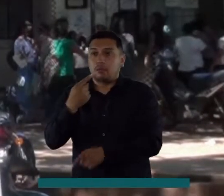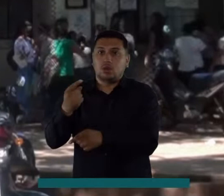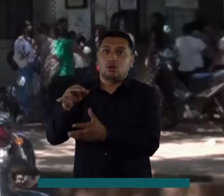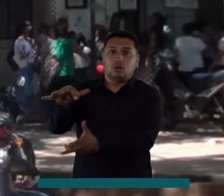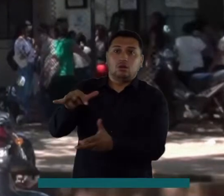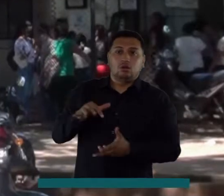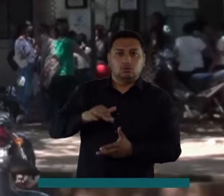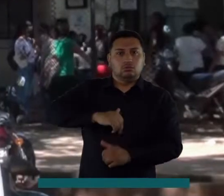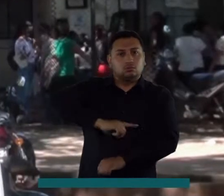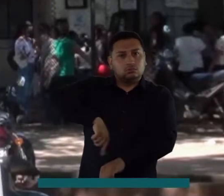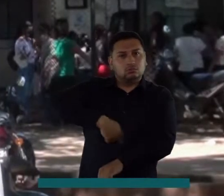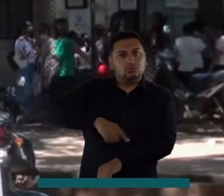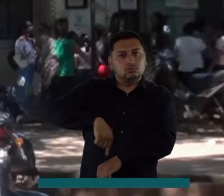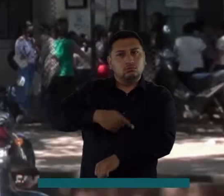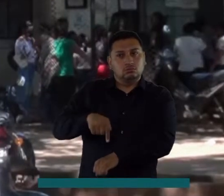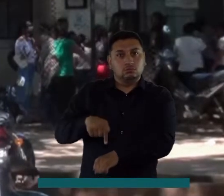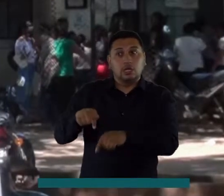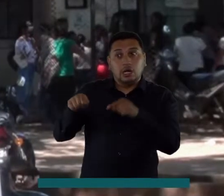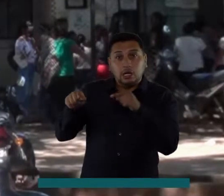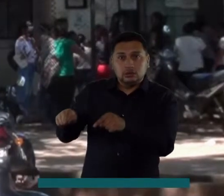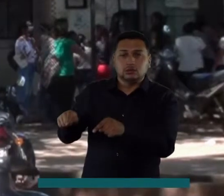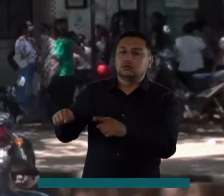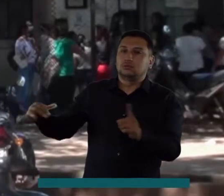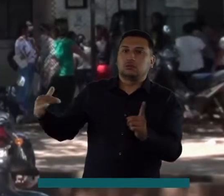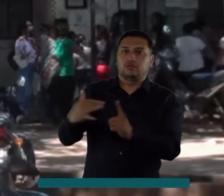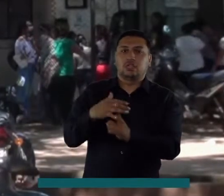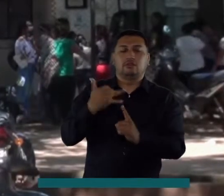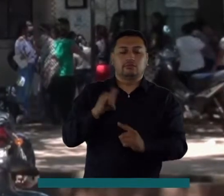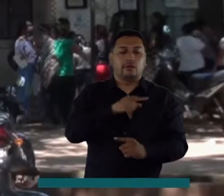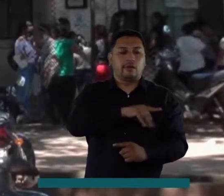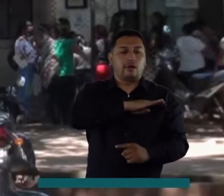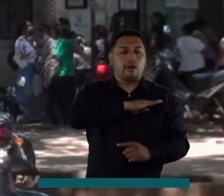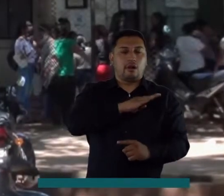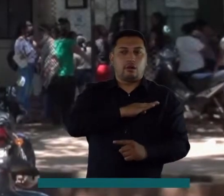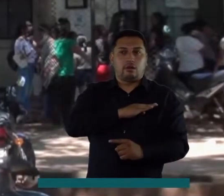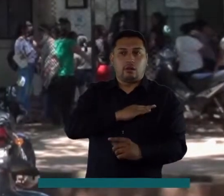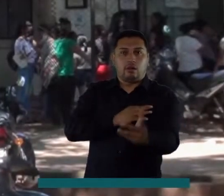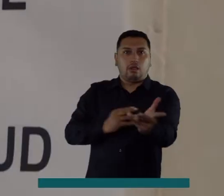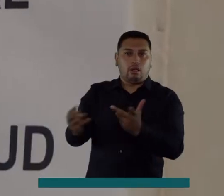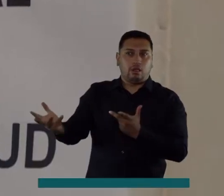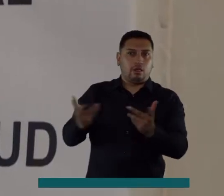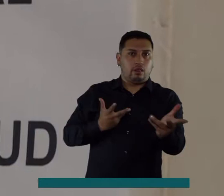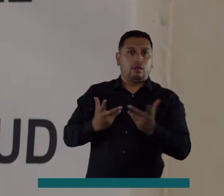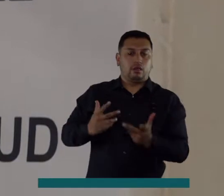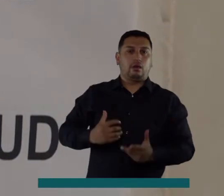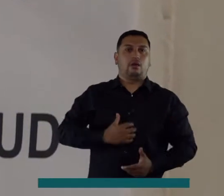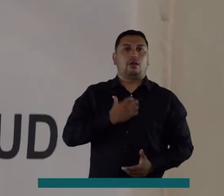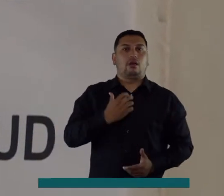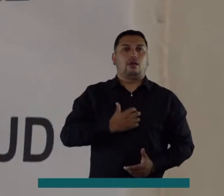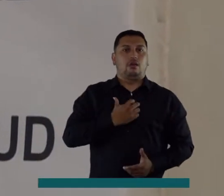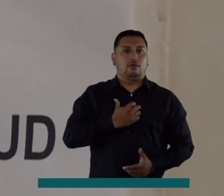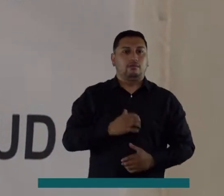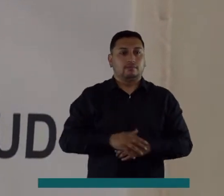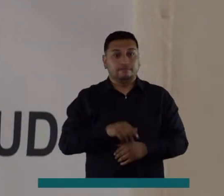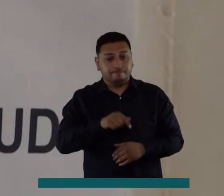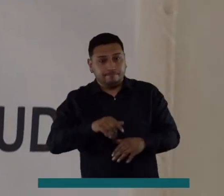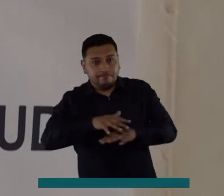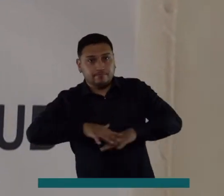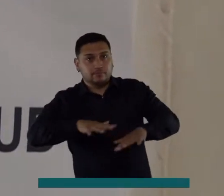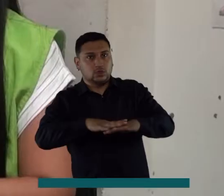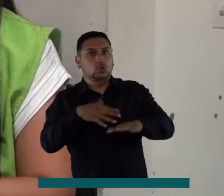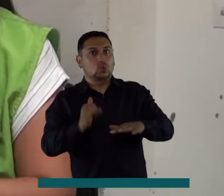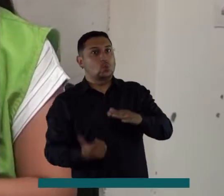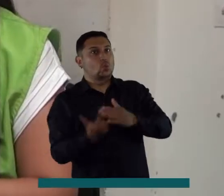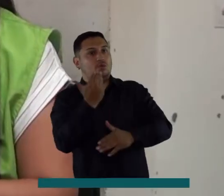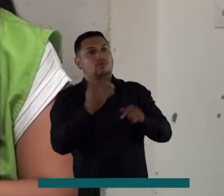el punto de la gobernación, las cuales escuchan y tratan de canalizar hasta donde su órbita lo permite. Este es el espacio habilitado en la sede de la alcaldía